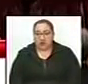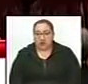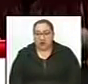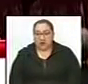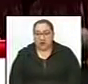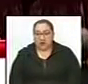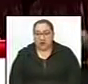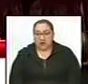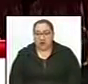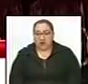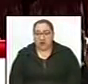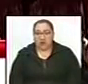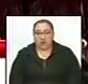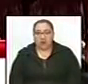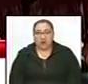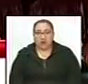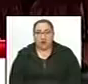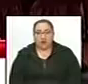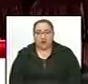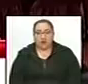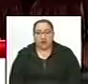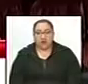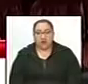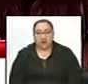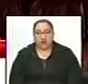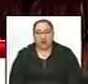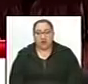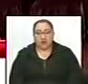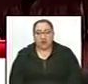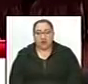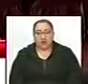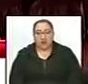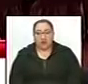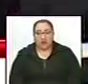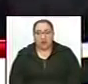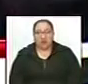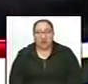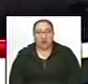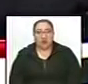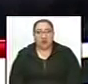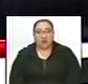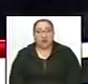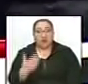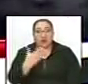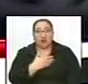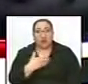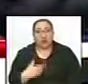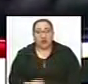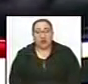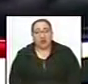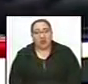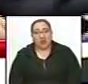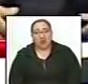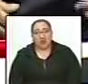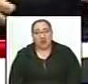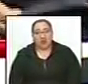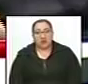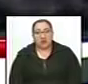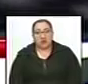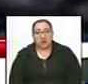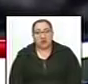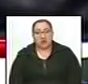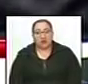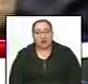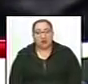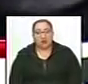Para que continúe, congresista Mantilla. Muchas gracias, presidente. Presidente, yo creo que en realidad, respetando a todos